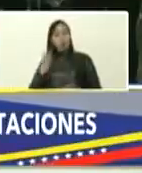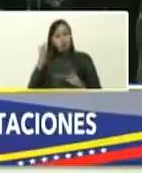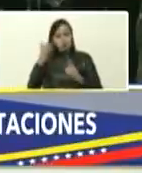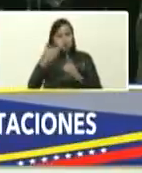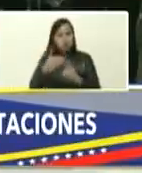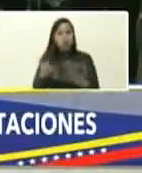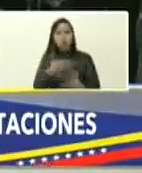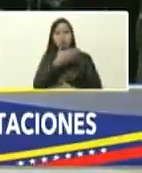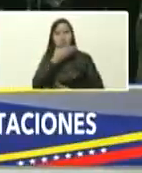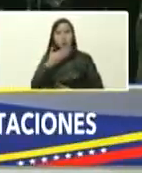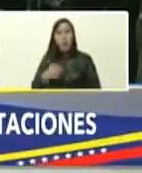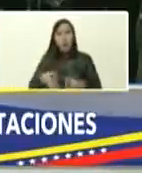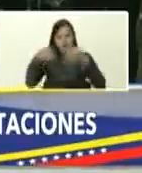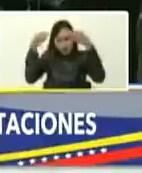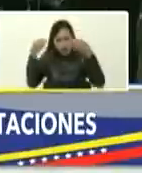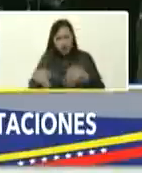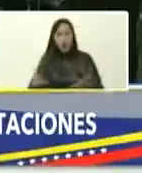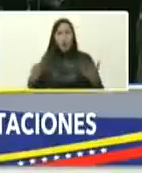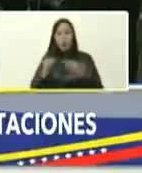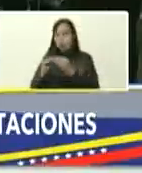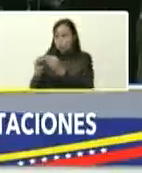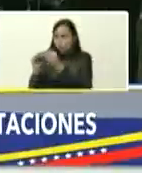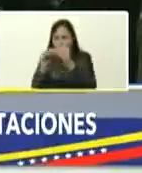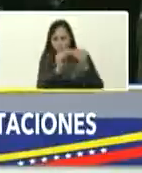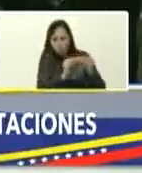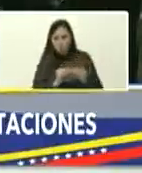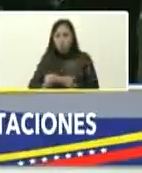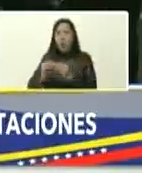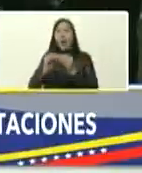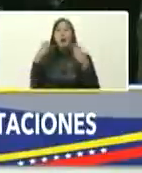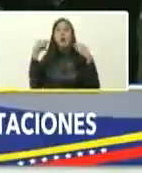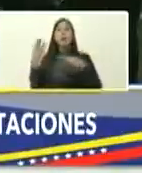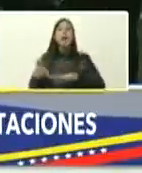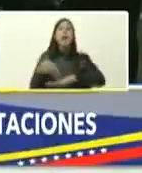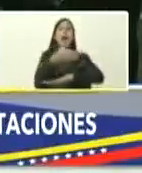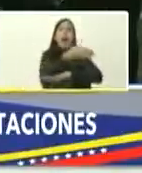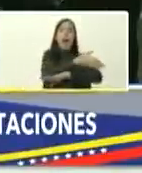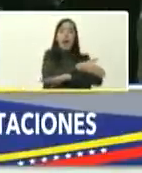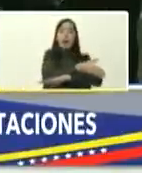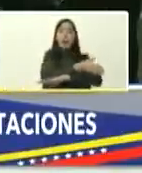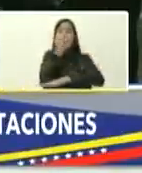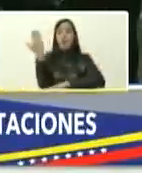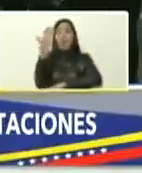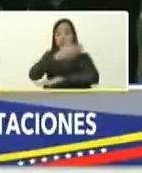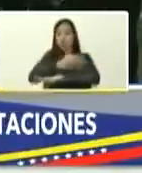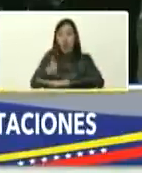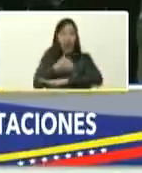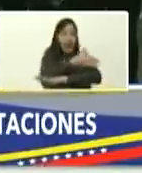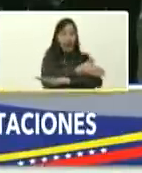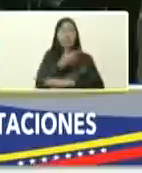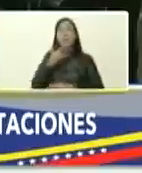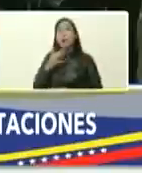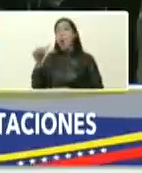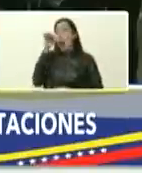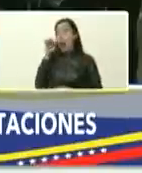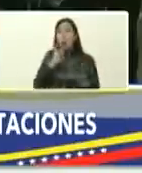de mejorar definitivamente y recuperar a los niveles que teníamos antes de la sanción al servicio de agua.